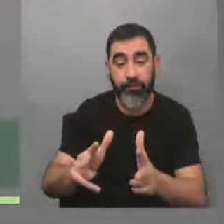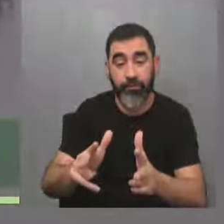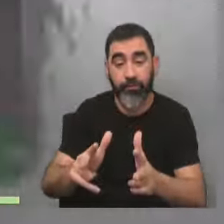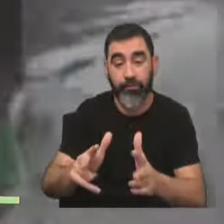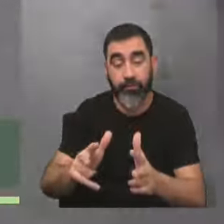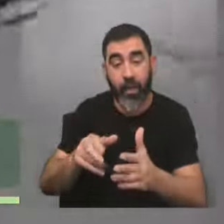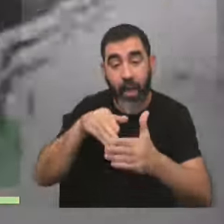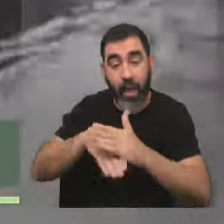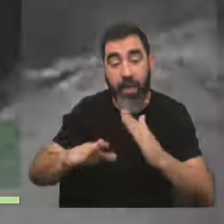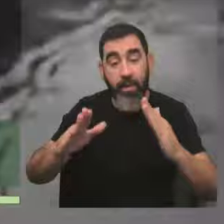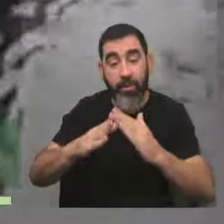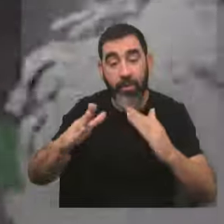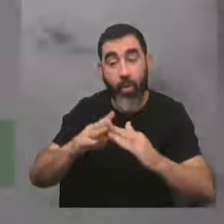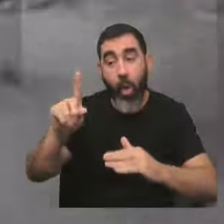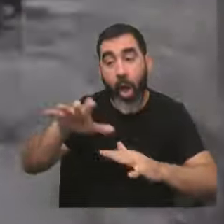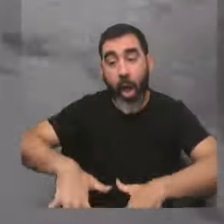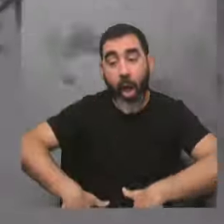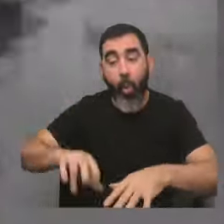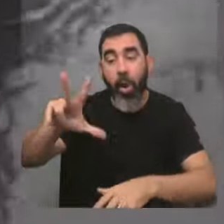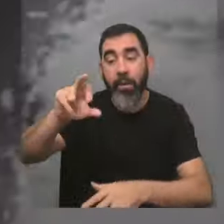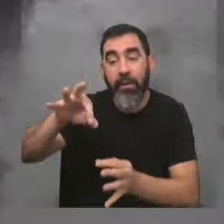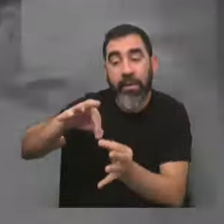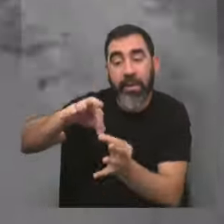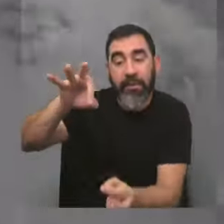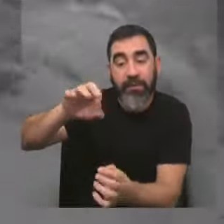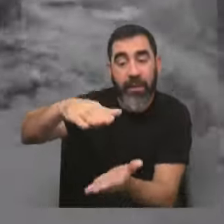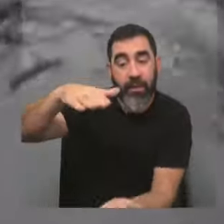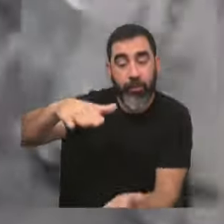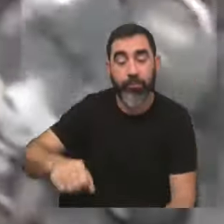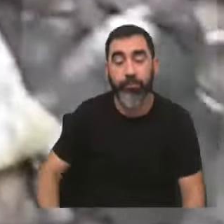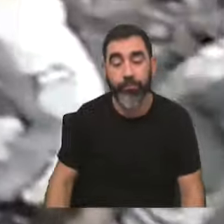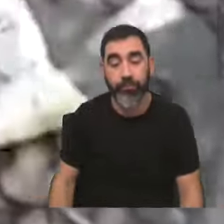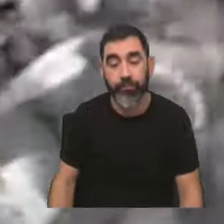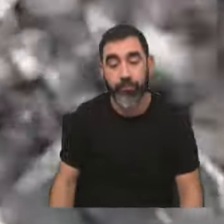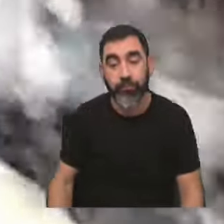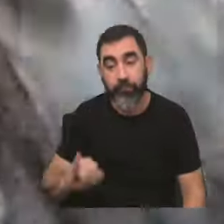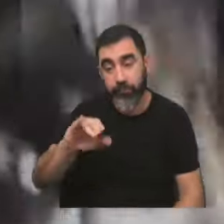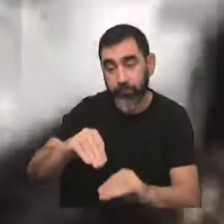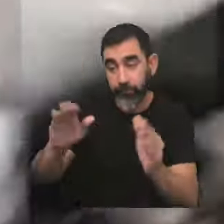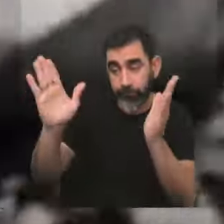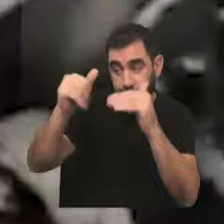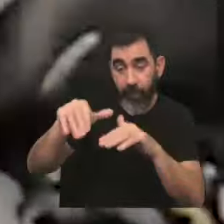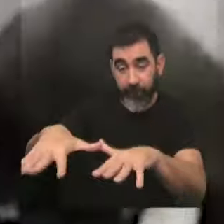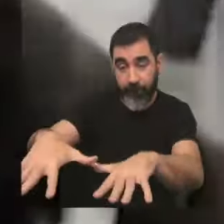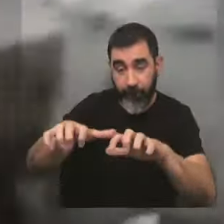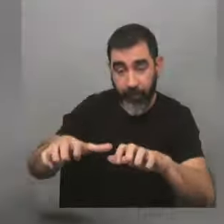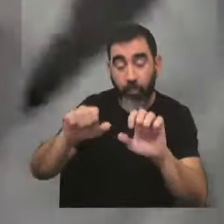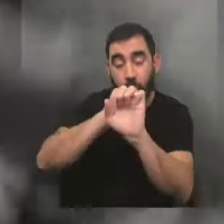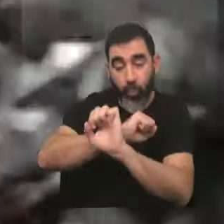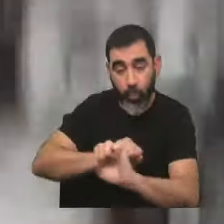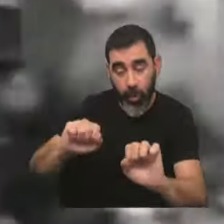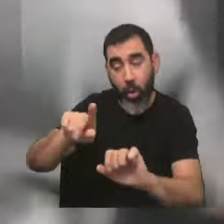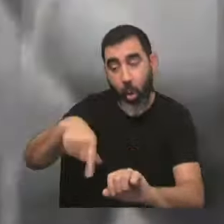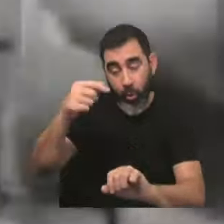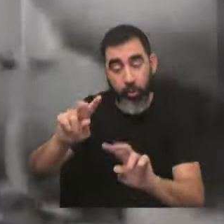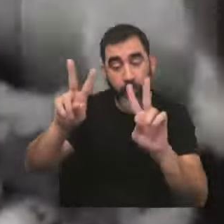en el interior de las casas el agua llegaba a los 30 cm de altura si se determina que el terreno no es habitable puede ser otro